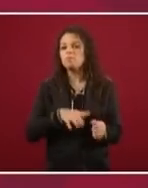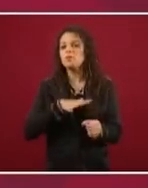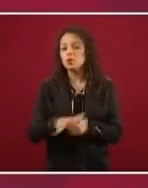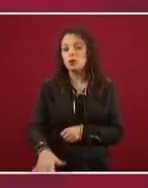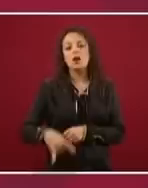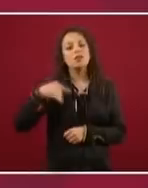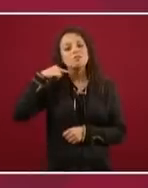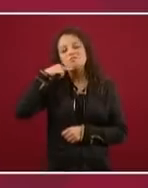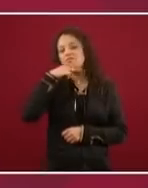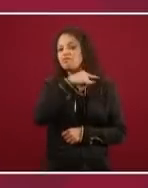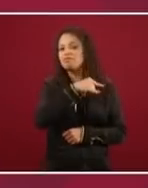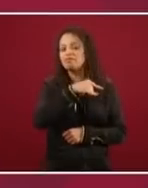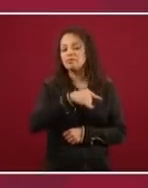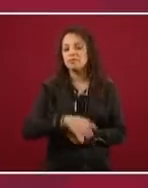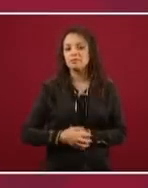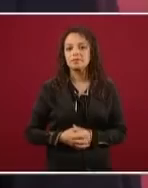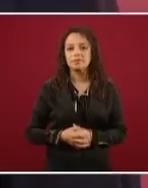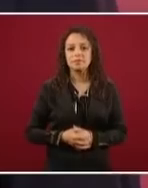d